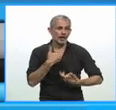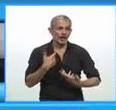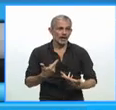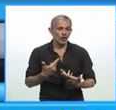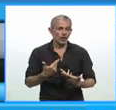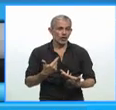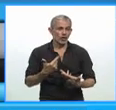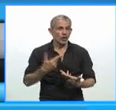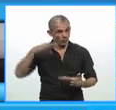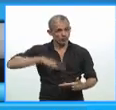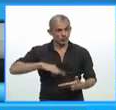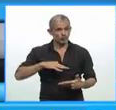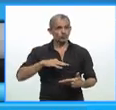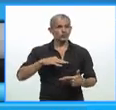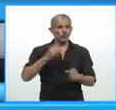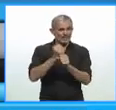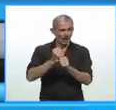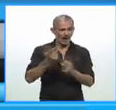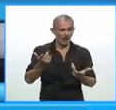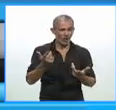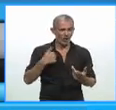Quiero vivir de esto y bueno,